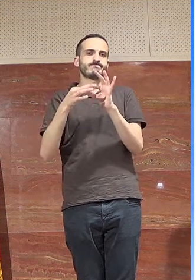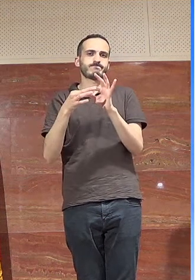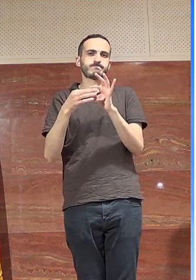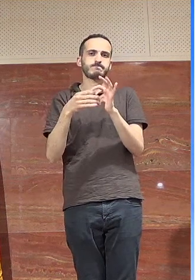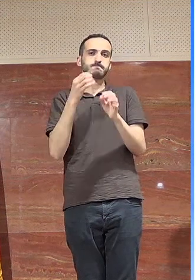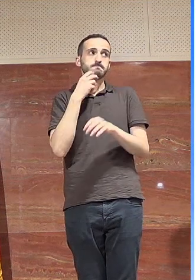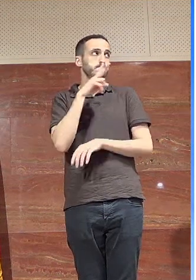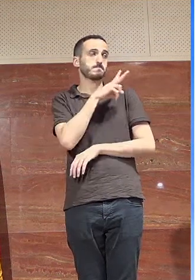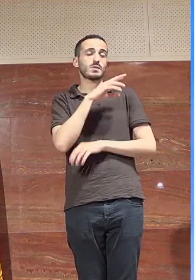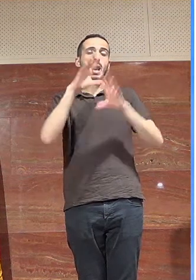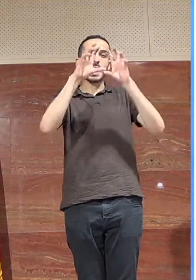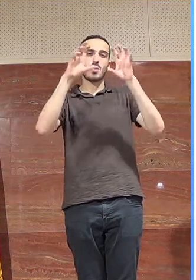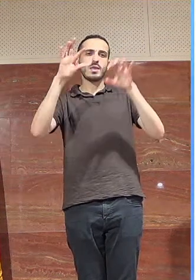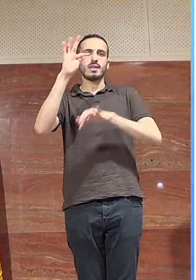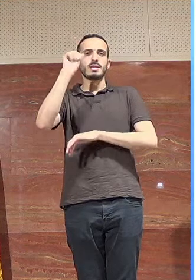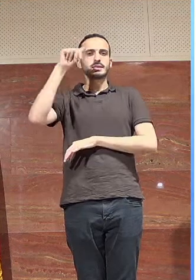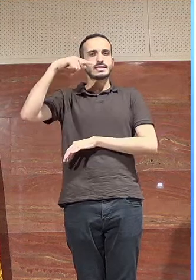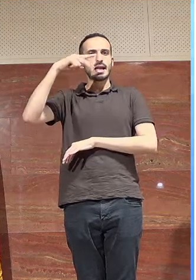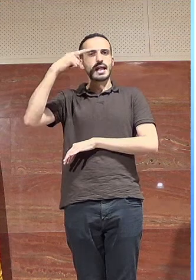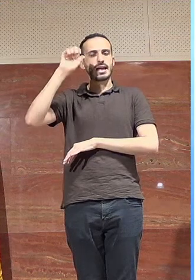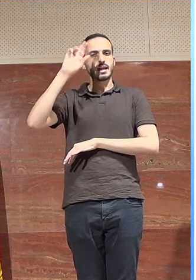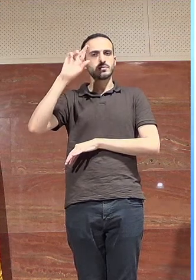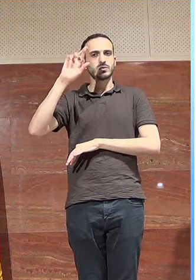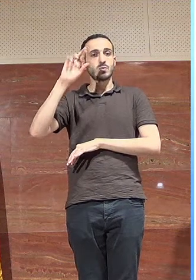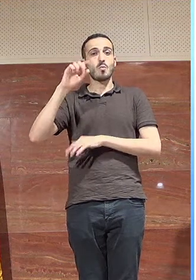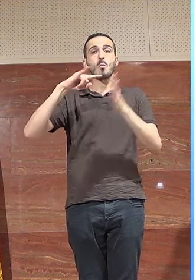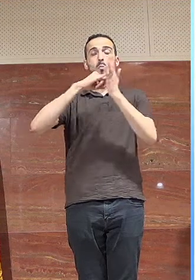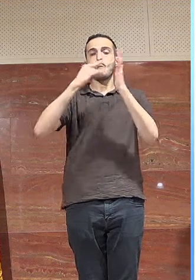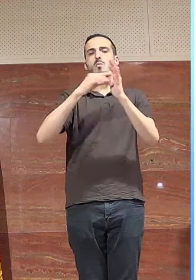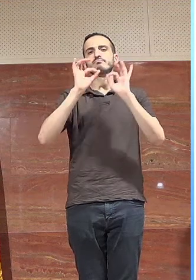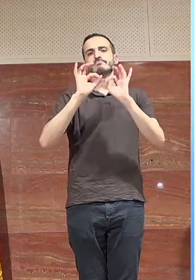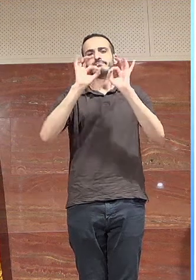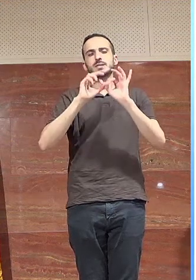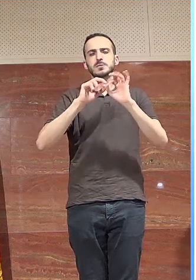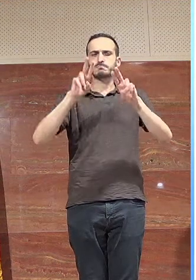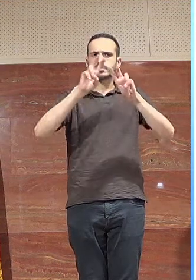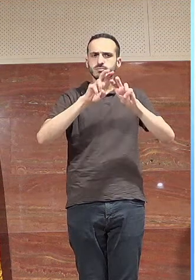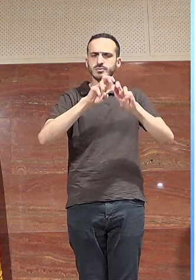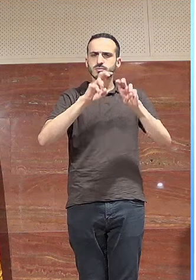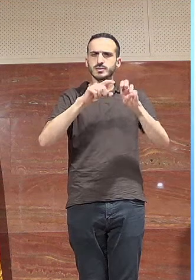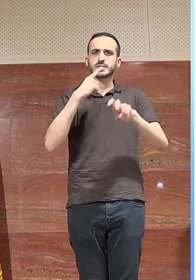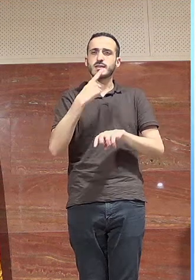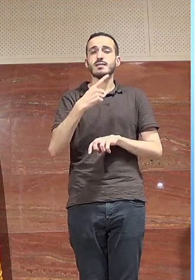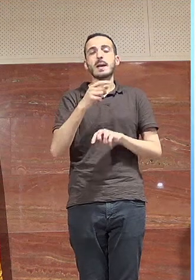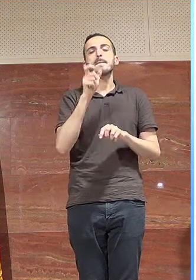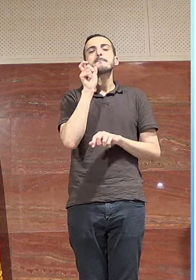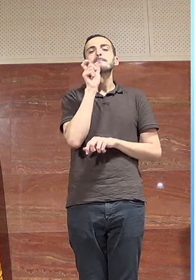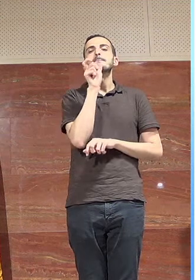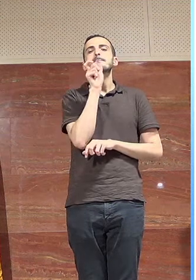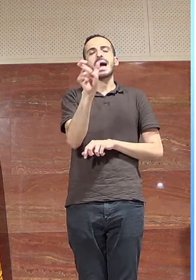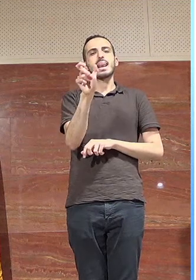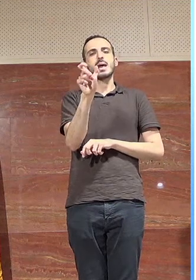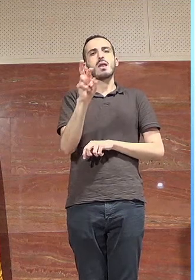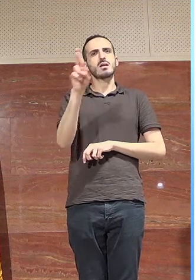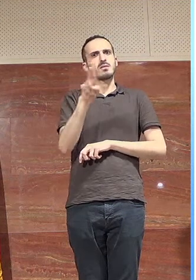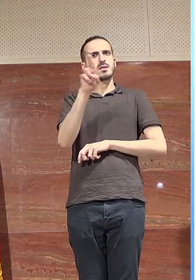hecho es en el informe pasarlo por un programa que te permite destacar las palabras que más se repiten. El informe está colgado en la